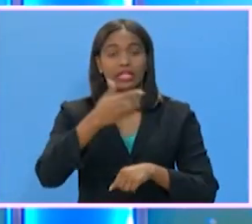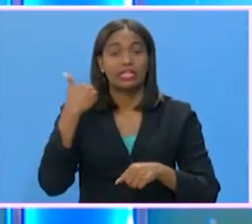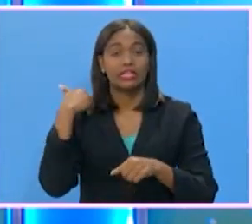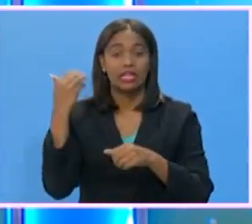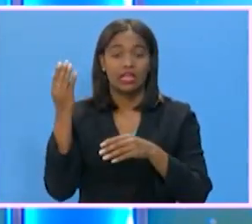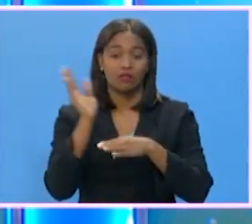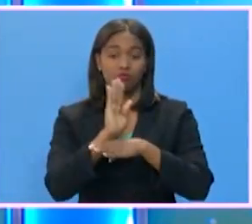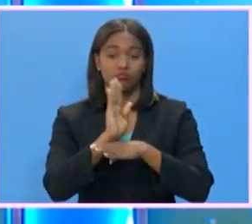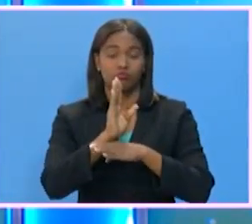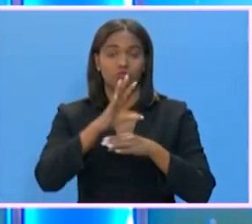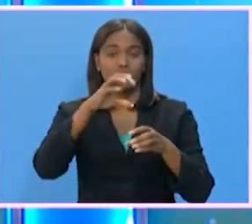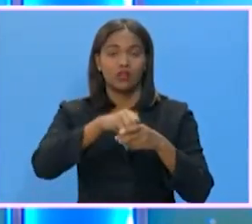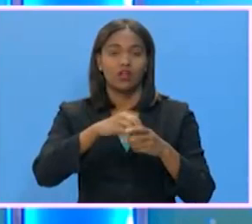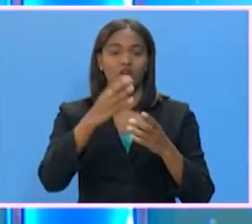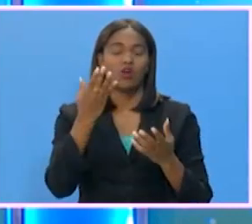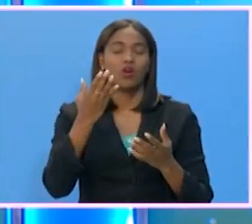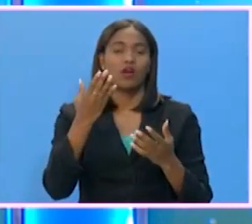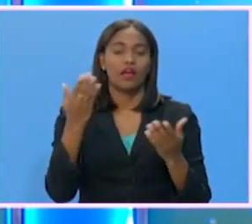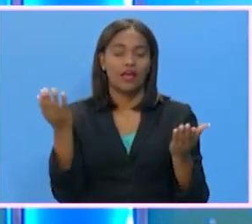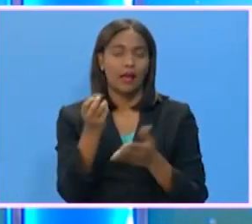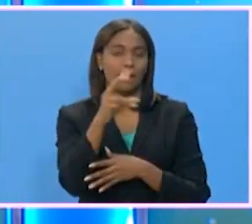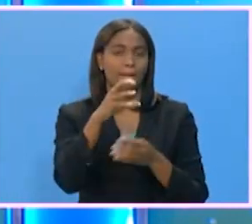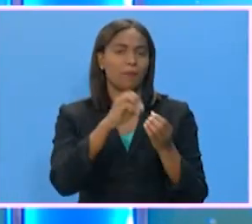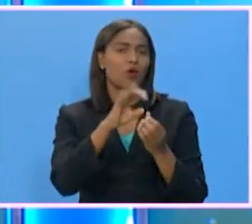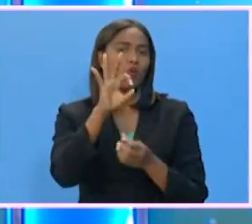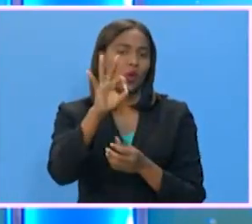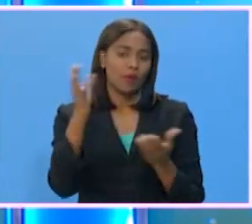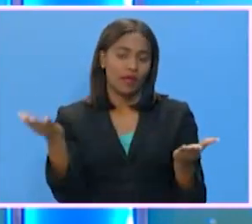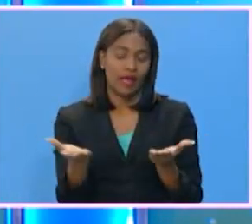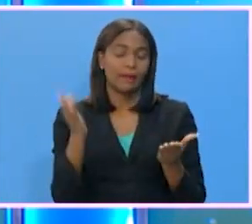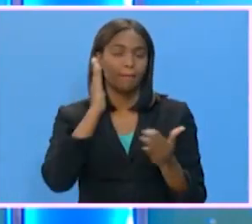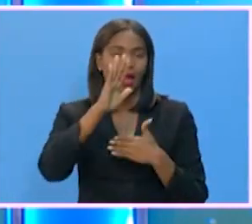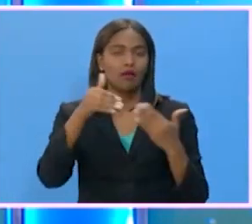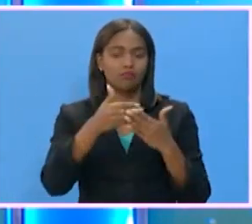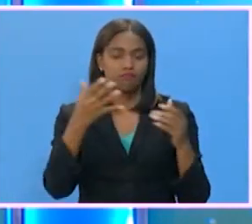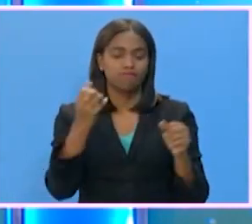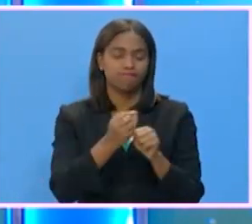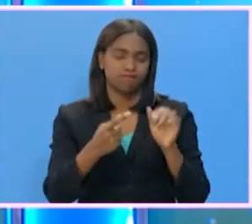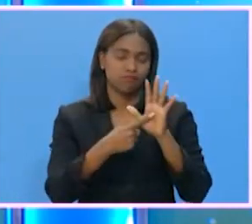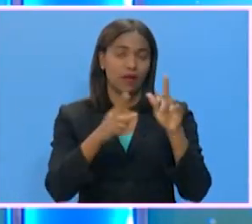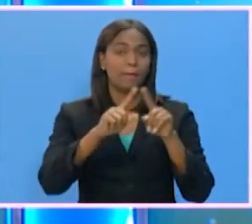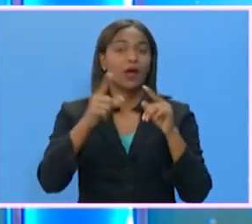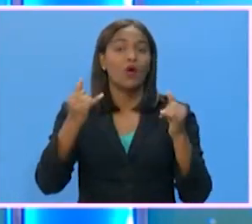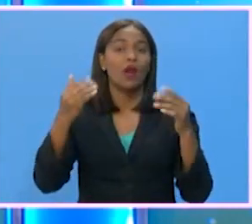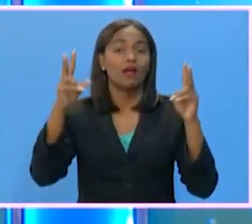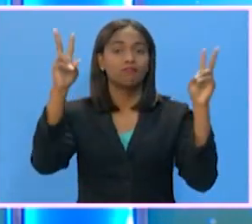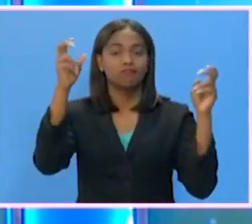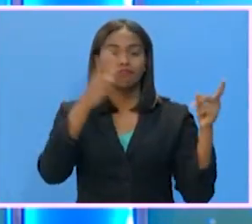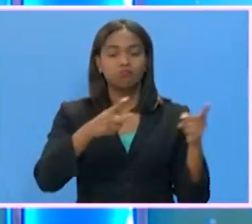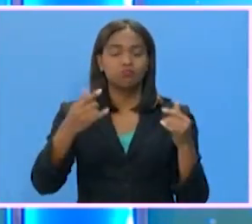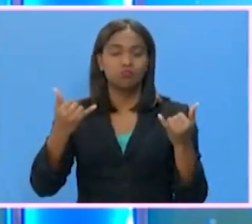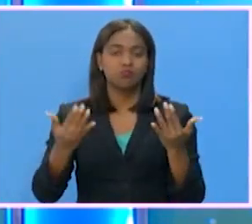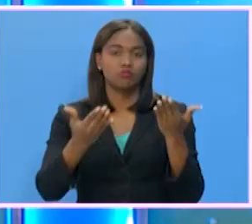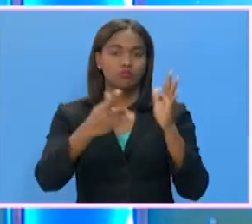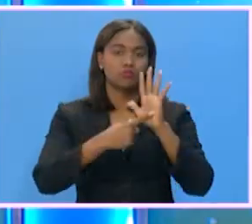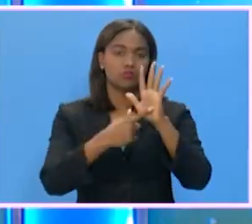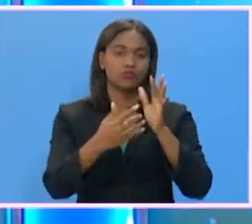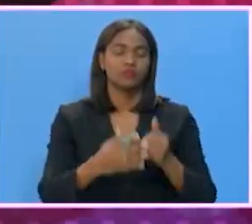del show del mediodía. Por aquí tendremos todos los detalles. Vamos de inmediato a los principales titulares de